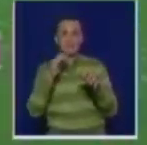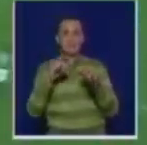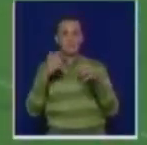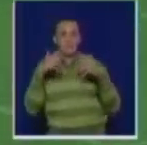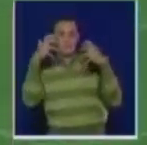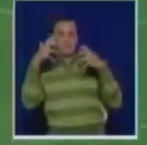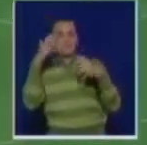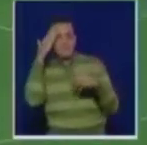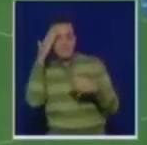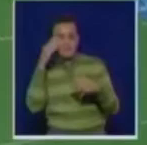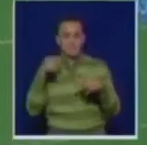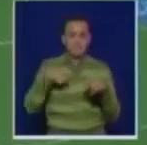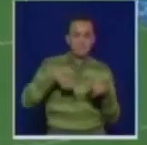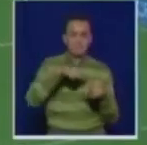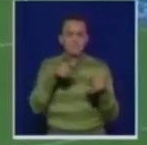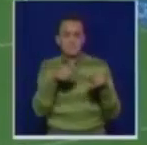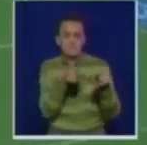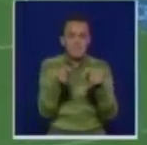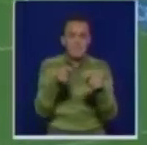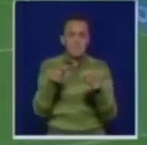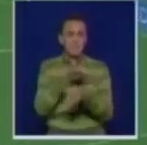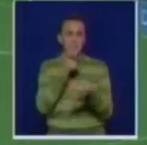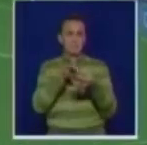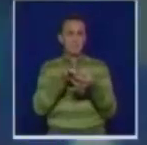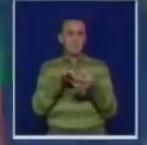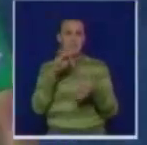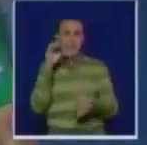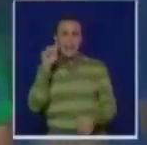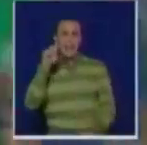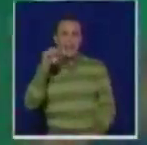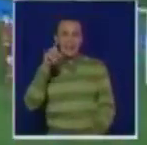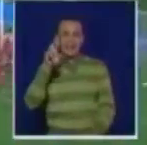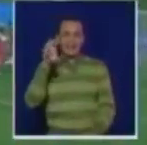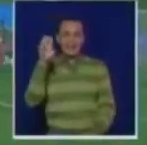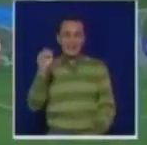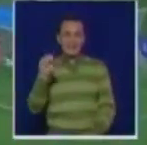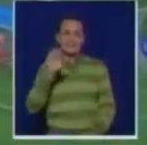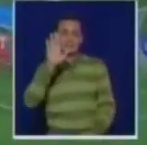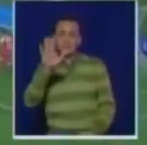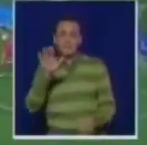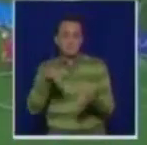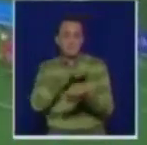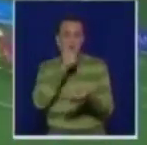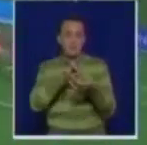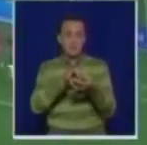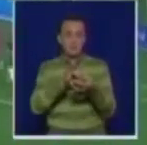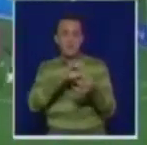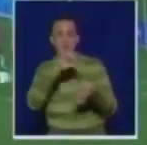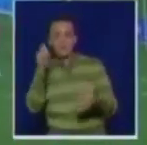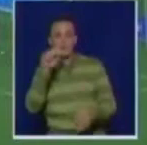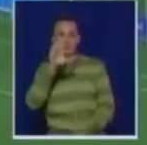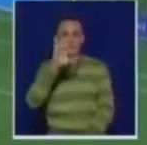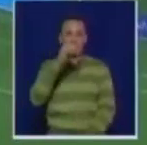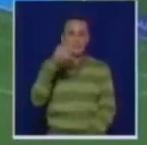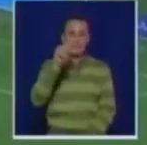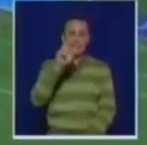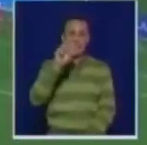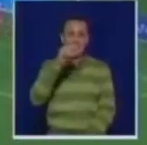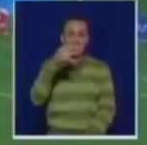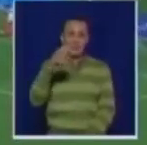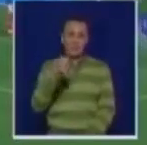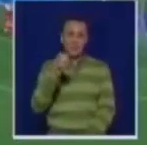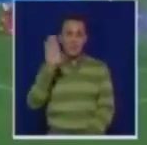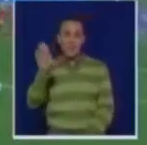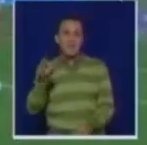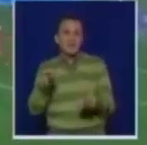Vareiro fue muy importante. Andrés Pérez se jugó un fabuloso partido, mientras que Lizarazo y Camacho se convertían en unos